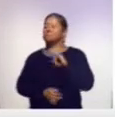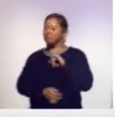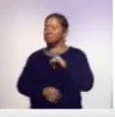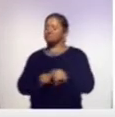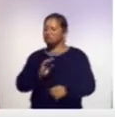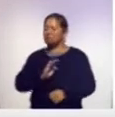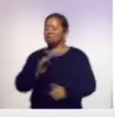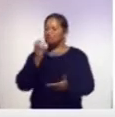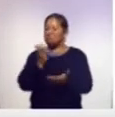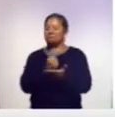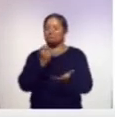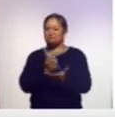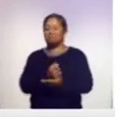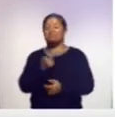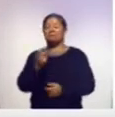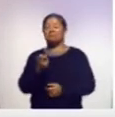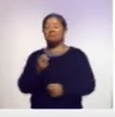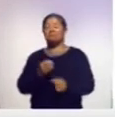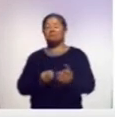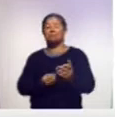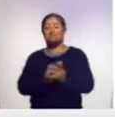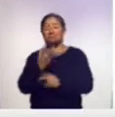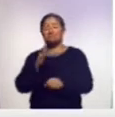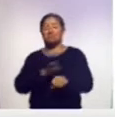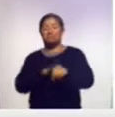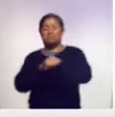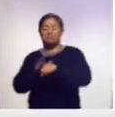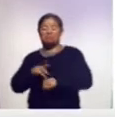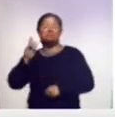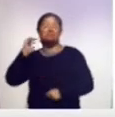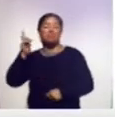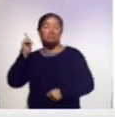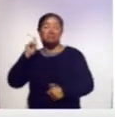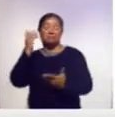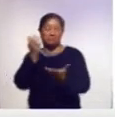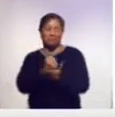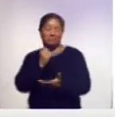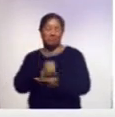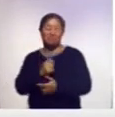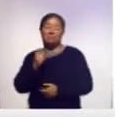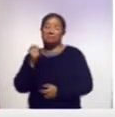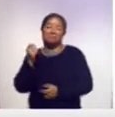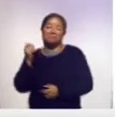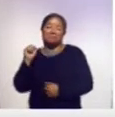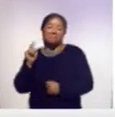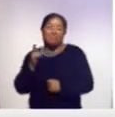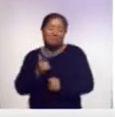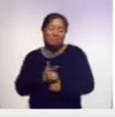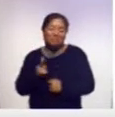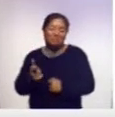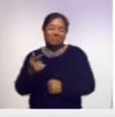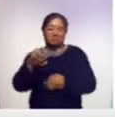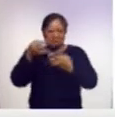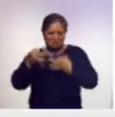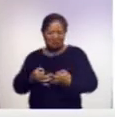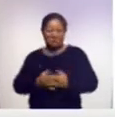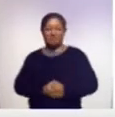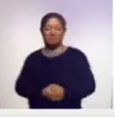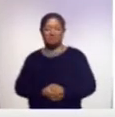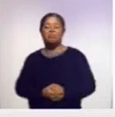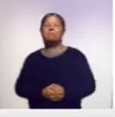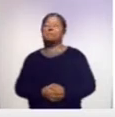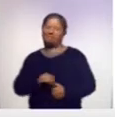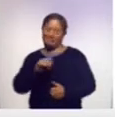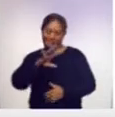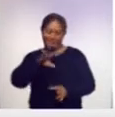alcanzar ese tipo de récords. Ojalá y se logre en alguna competencia oficial. Totalmente. Esperemos que a partir de esto,